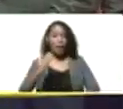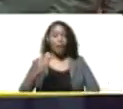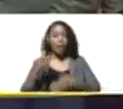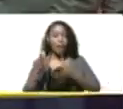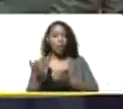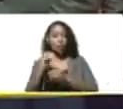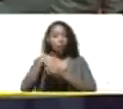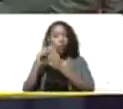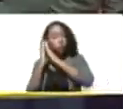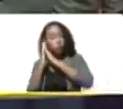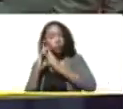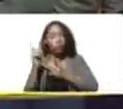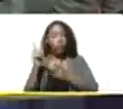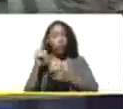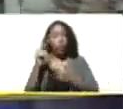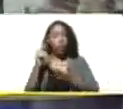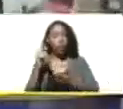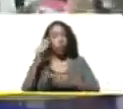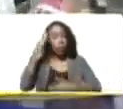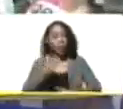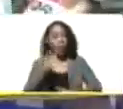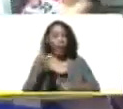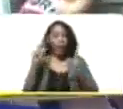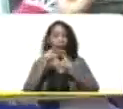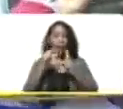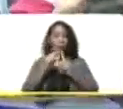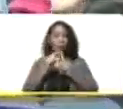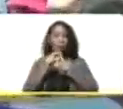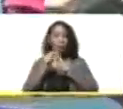cuarteles la palabra de Bolívar,